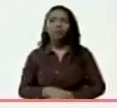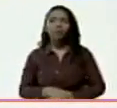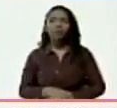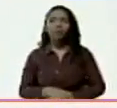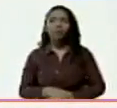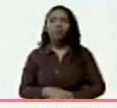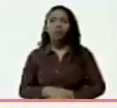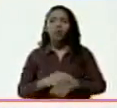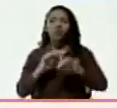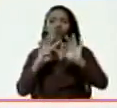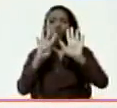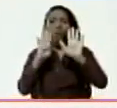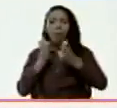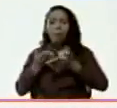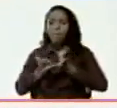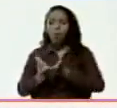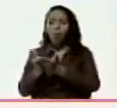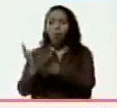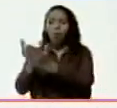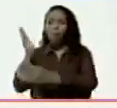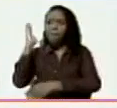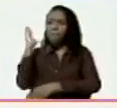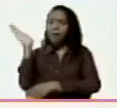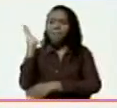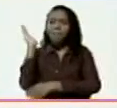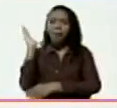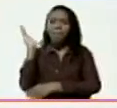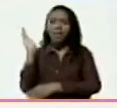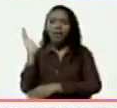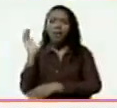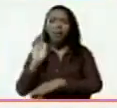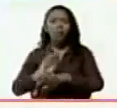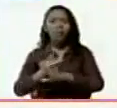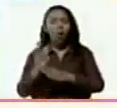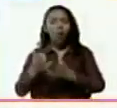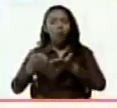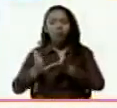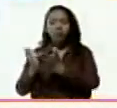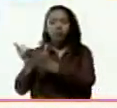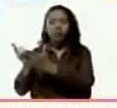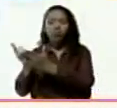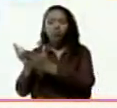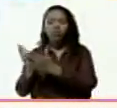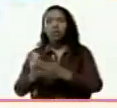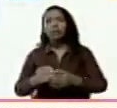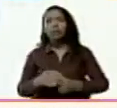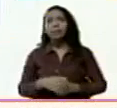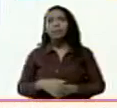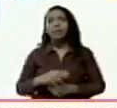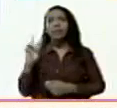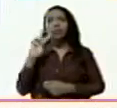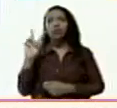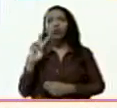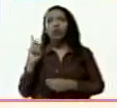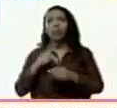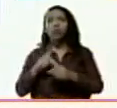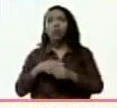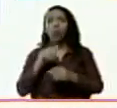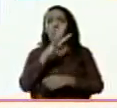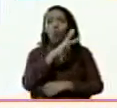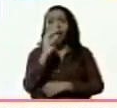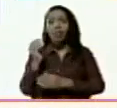nueve buques extranjeros han sido sancionados por transporte de crudo venezolano 40 buques de pedevesa